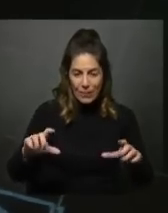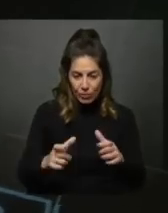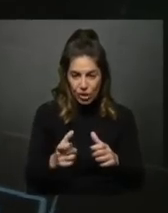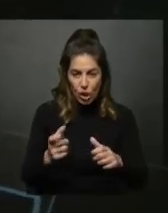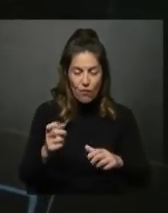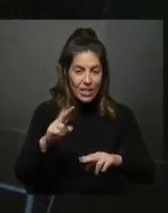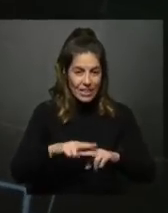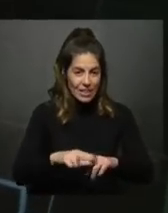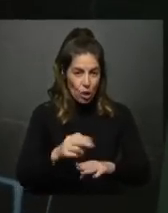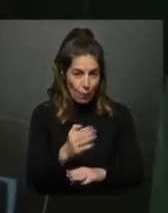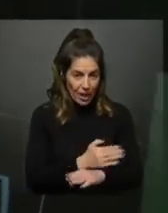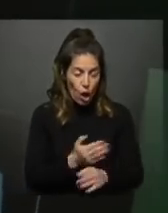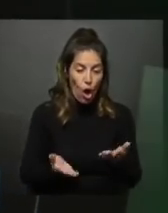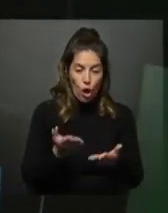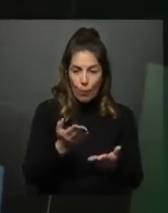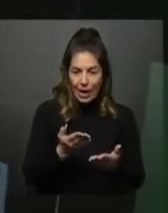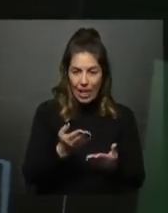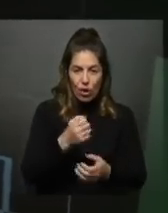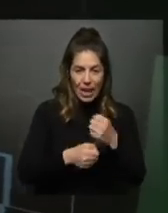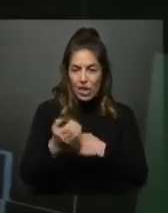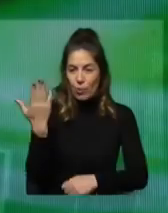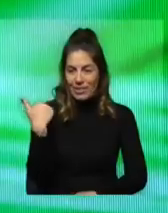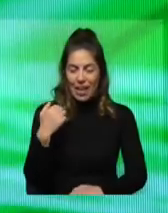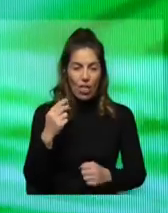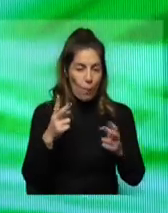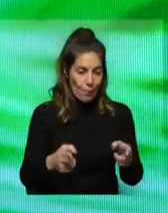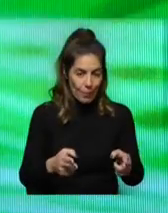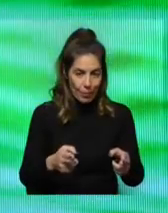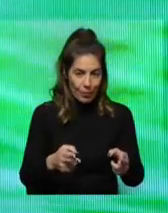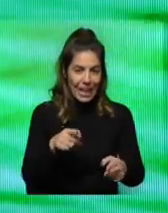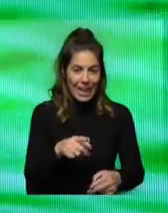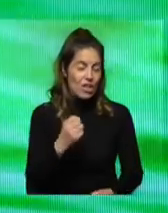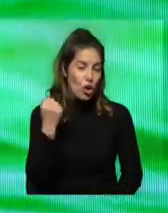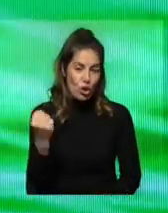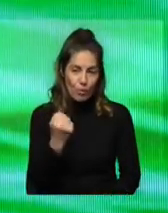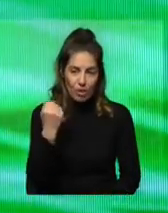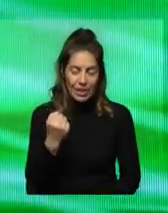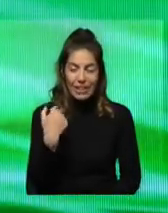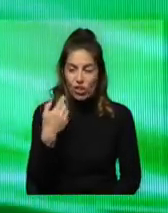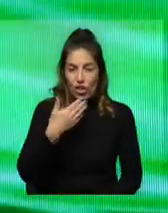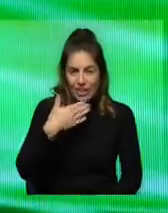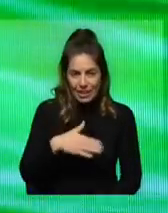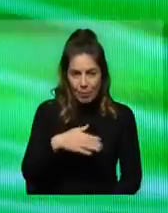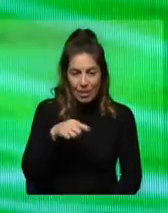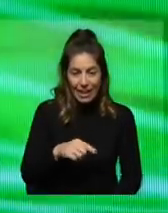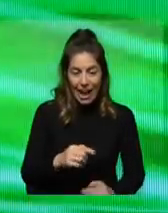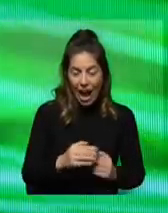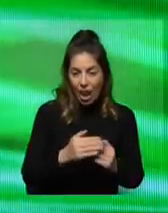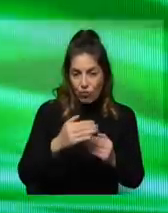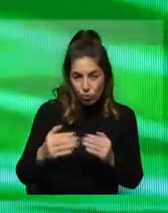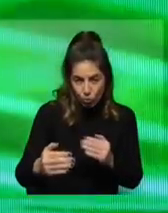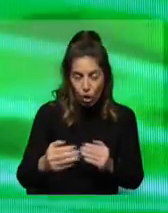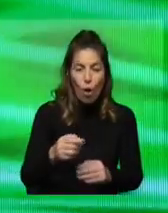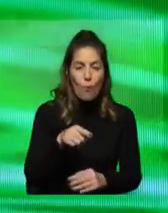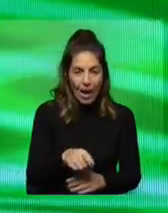el año que el año pasado en este semestre Y eso Esas son las cosas importantes que nosotros entendemos de que de aquí el más van a